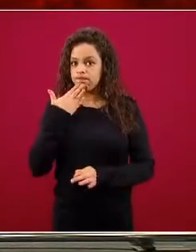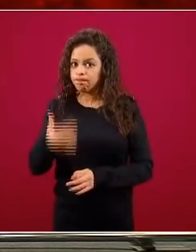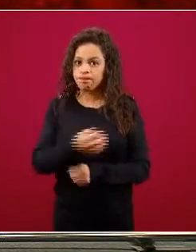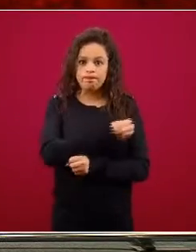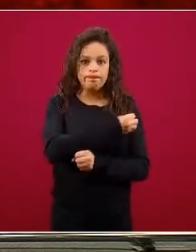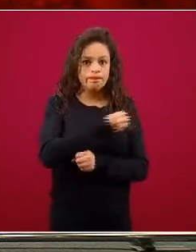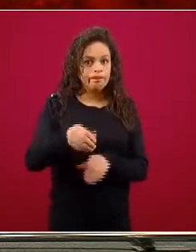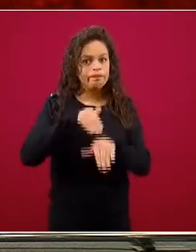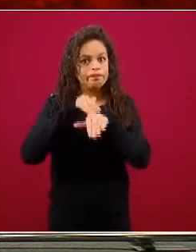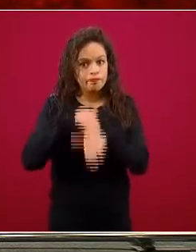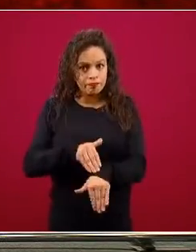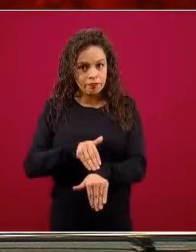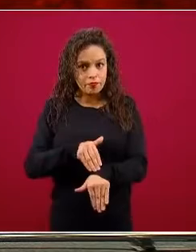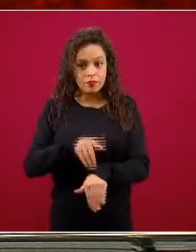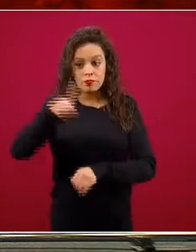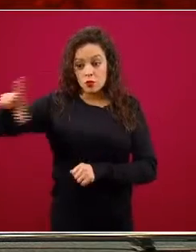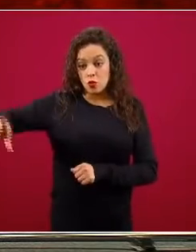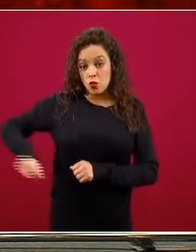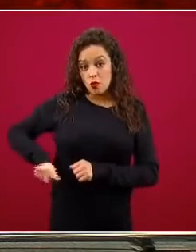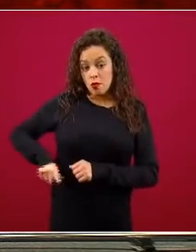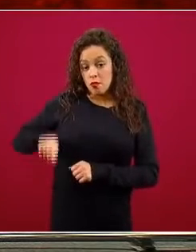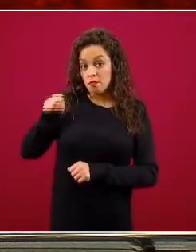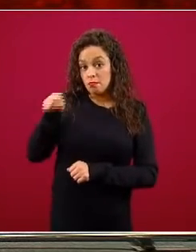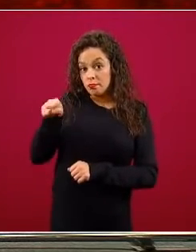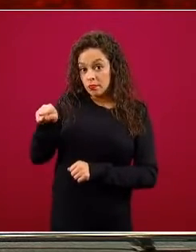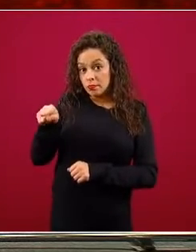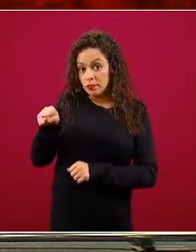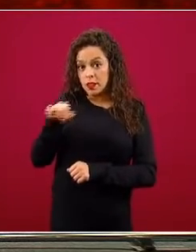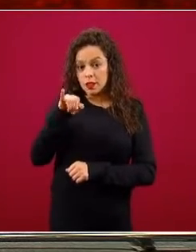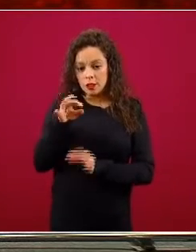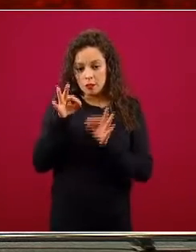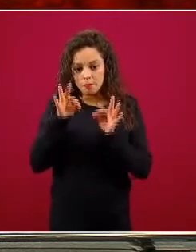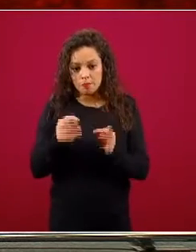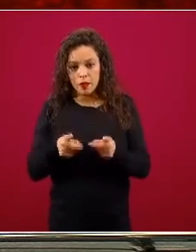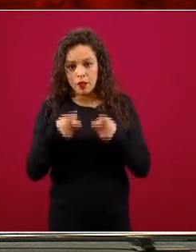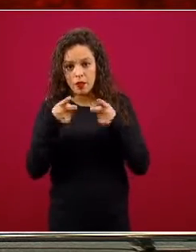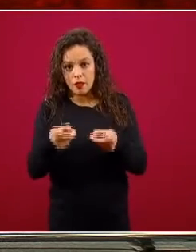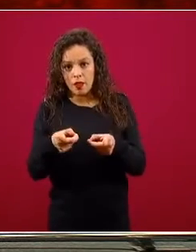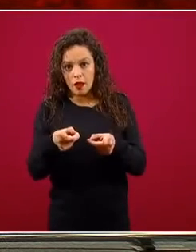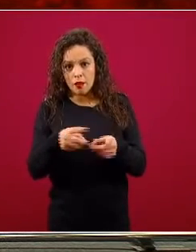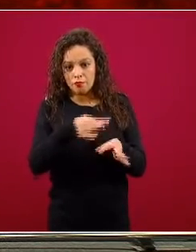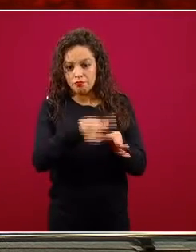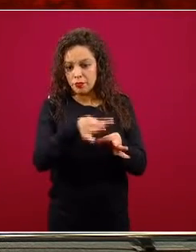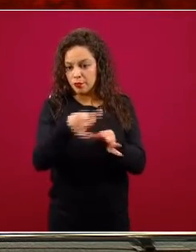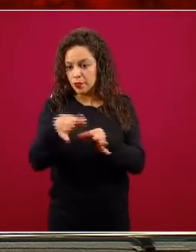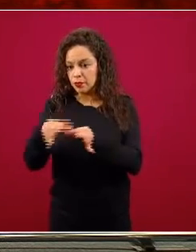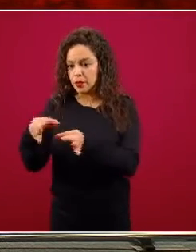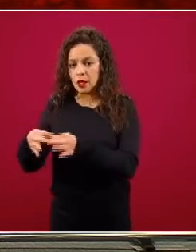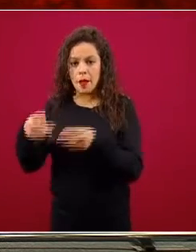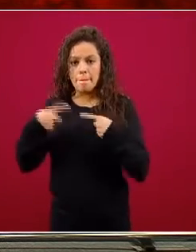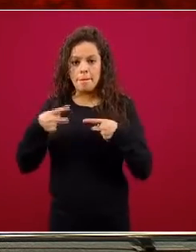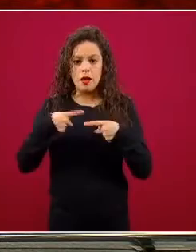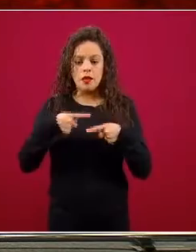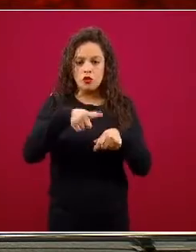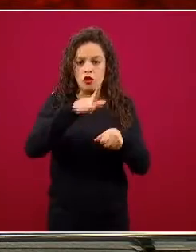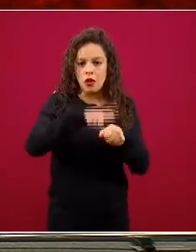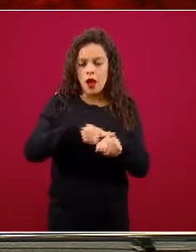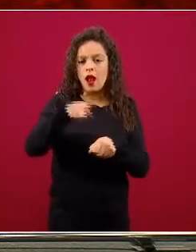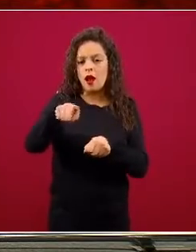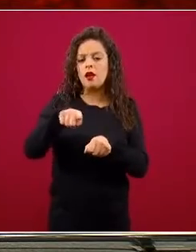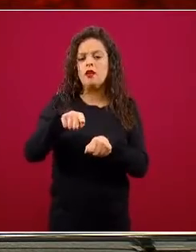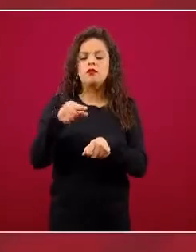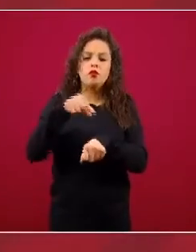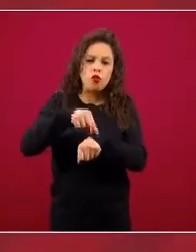requiere es una acción de gobierno que consistentemente garantice personal, infraestructura, sistemas